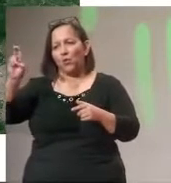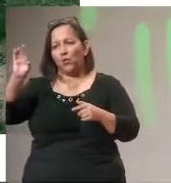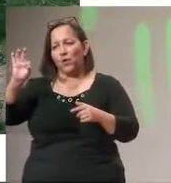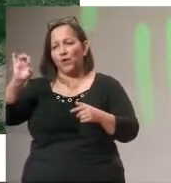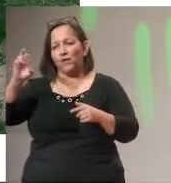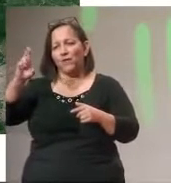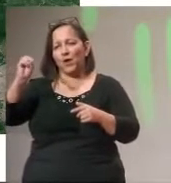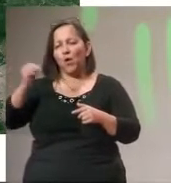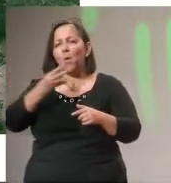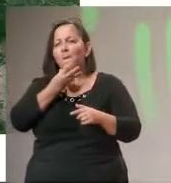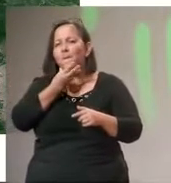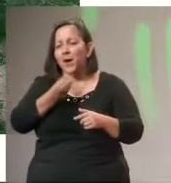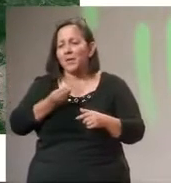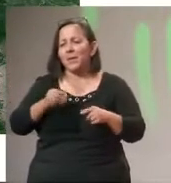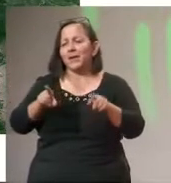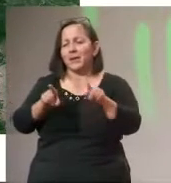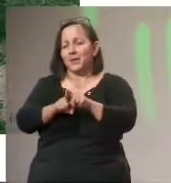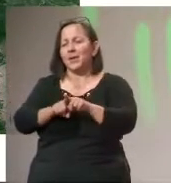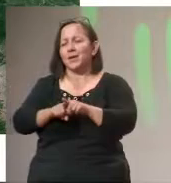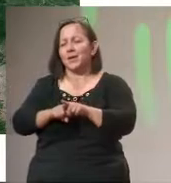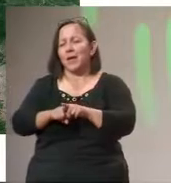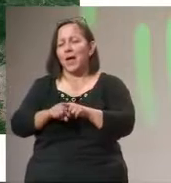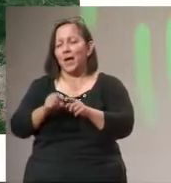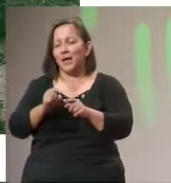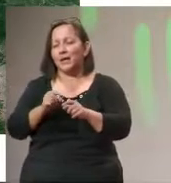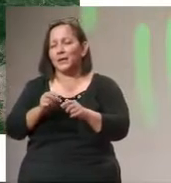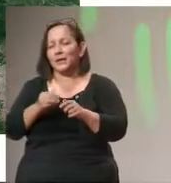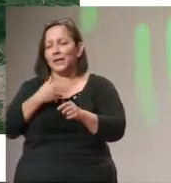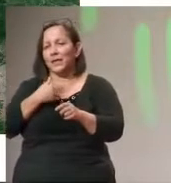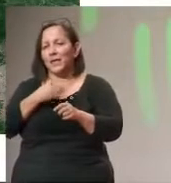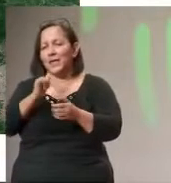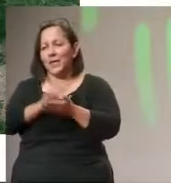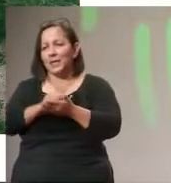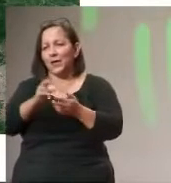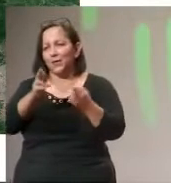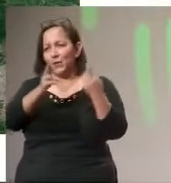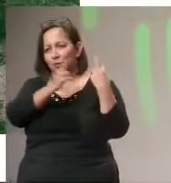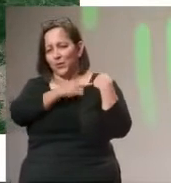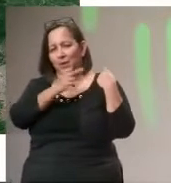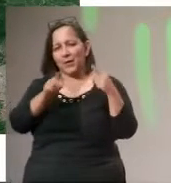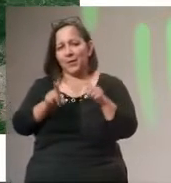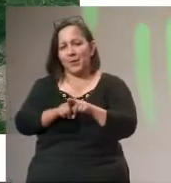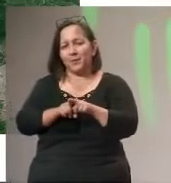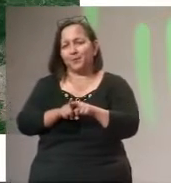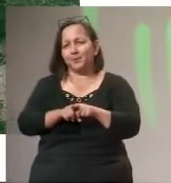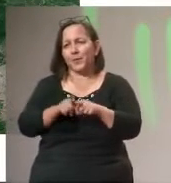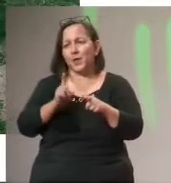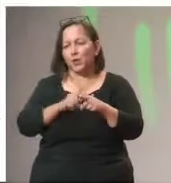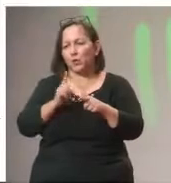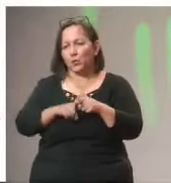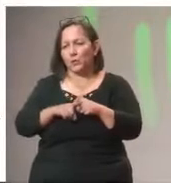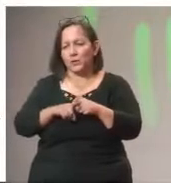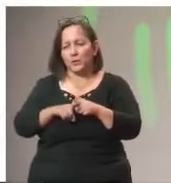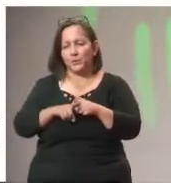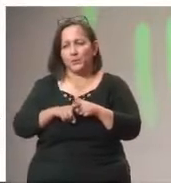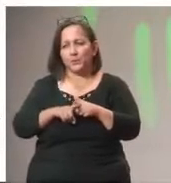tener en esa mesa de diálogo que antes hablamos, hay que tener al menos 12 municipalidades para poder tratar ese tema.